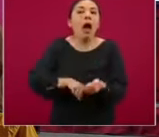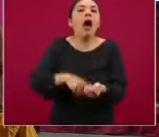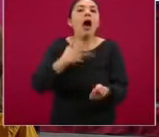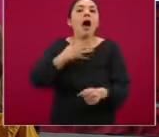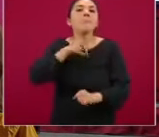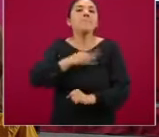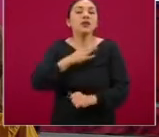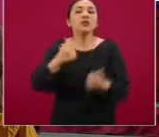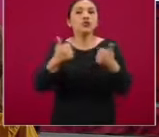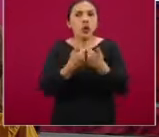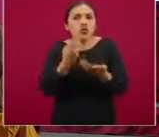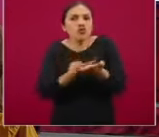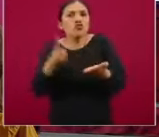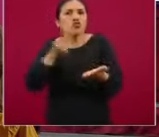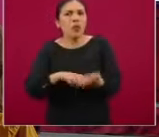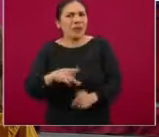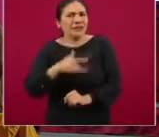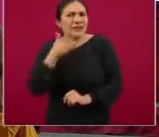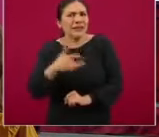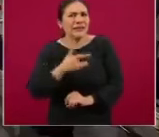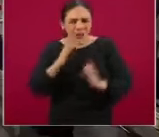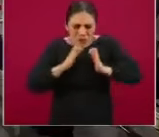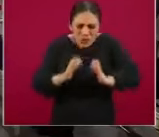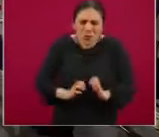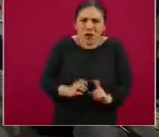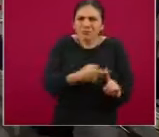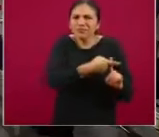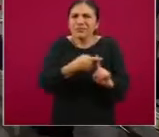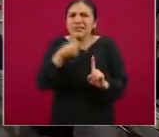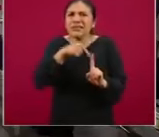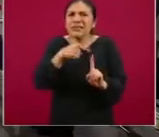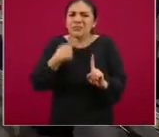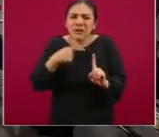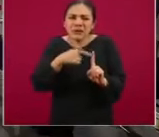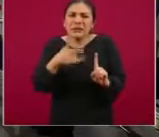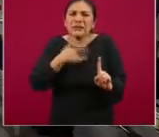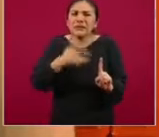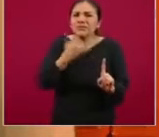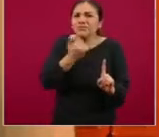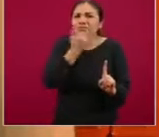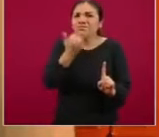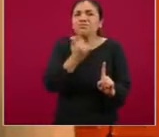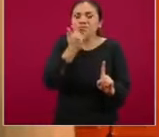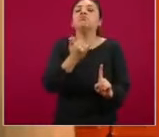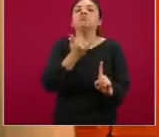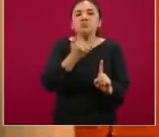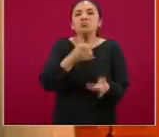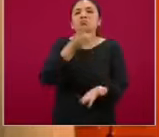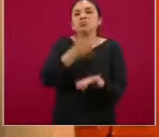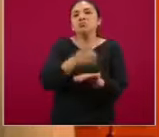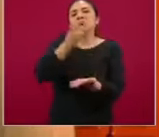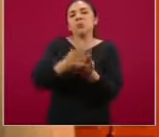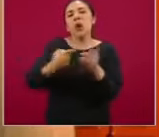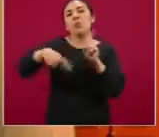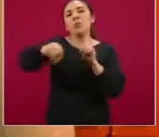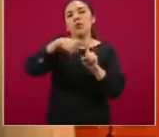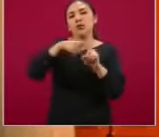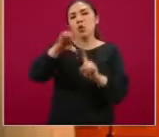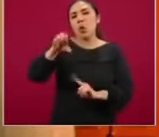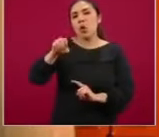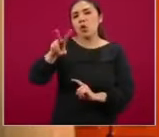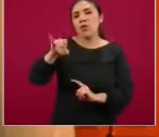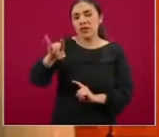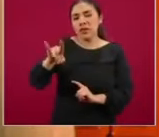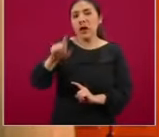a síntomas, por eso su recomendación es que se tomen en pacientes sintomáticos, nos dan casos confirmados de COVID y nos lo dan,